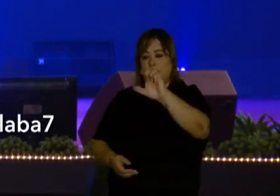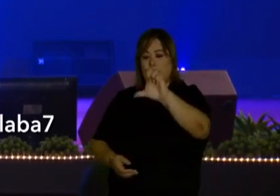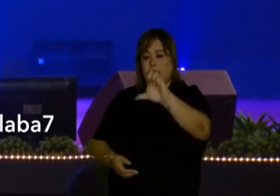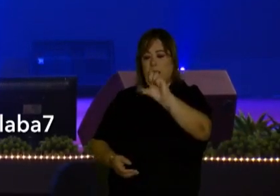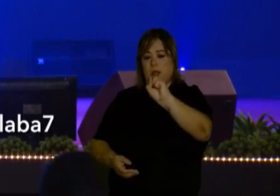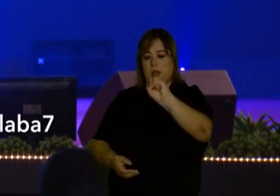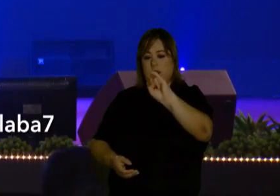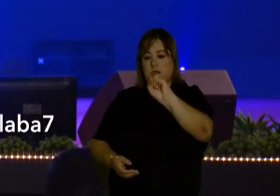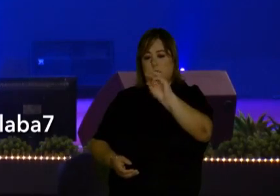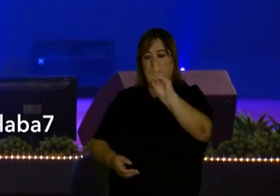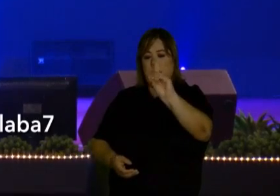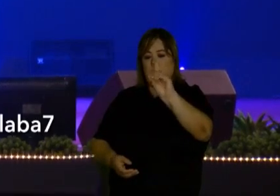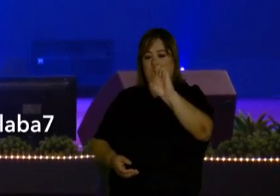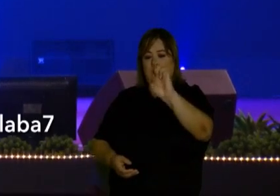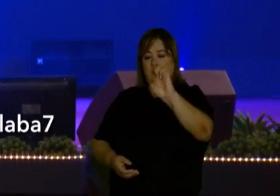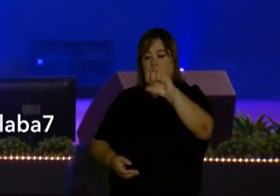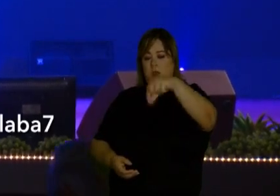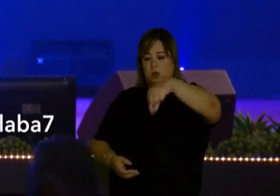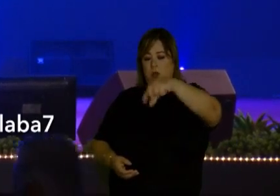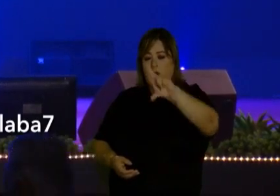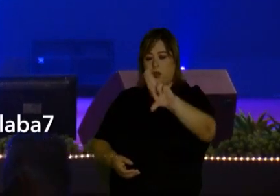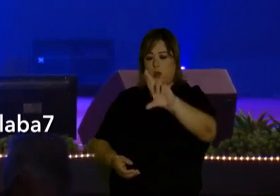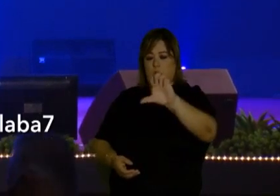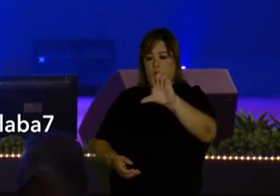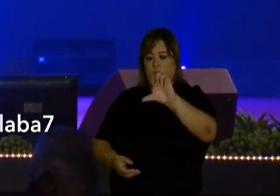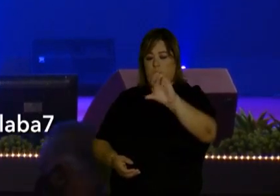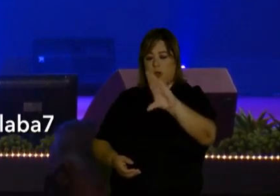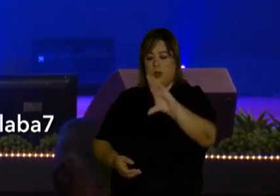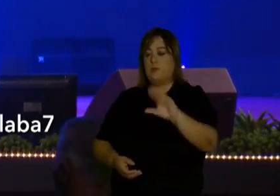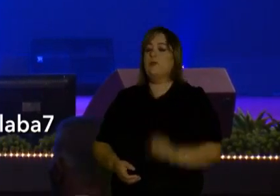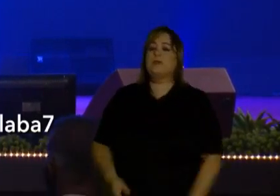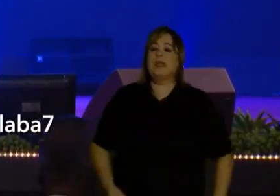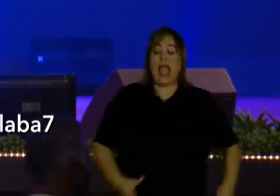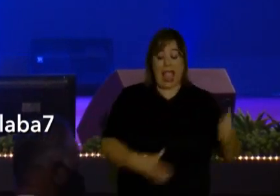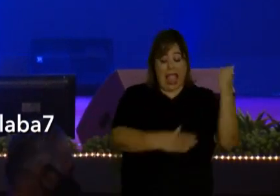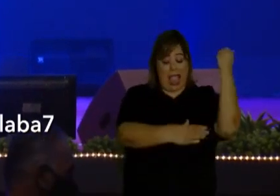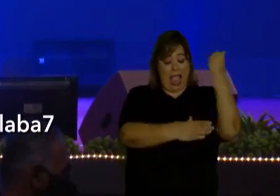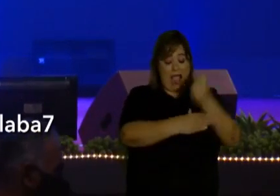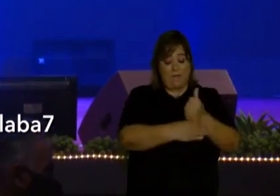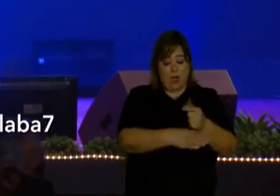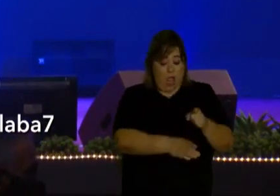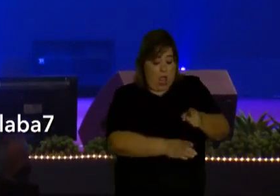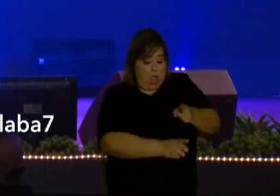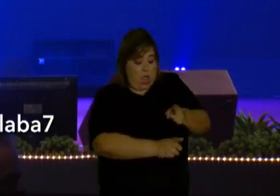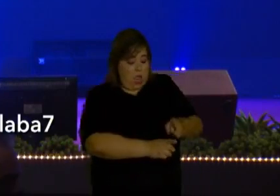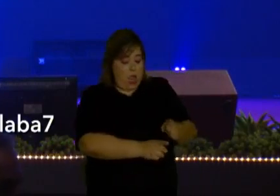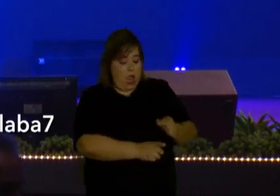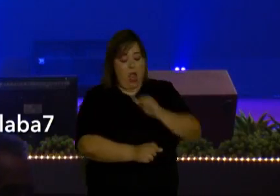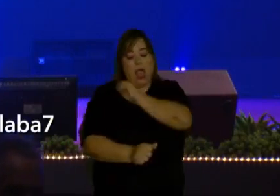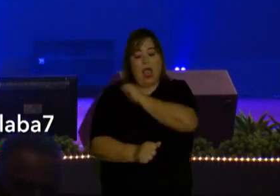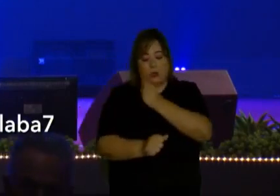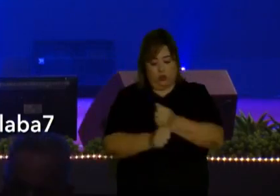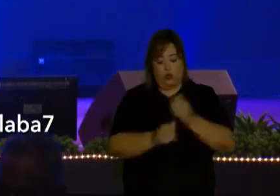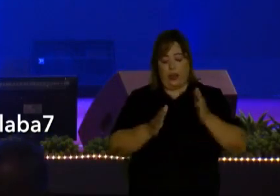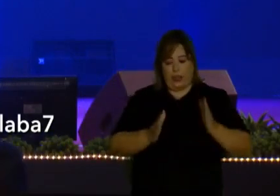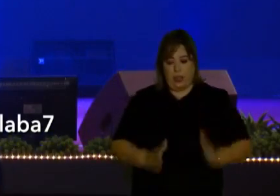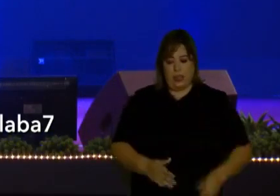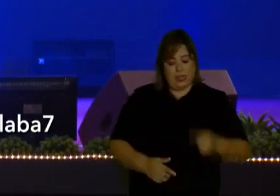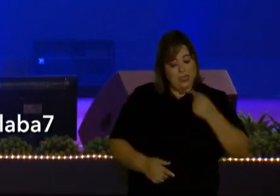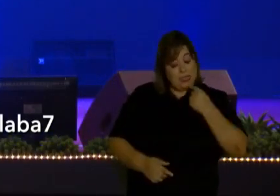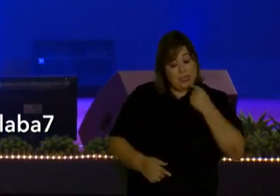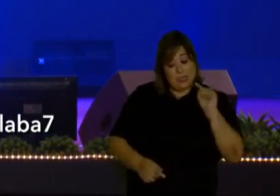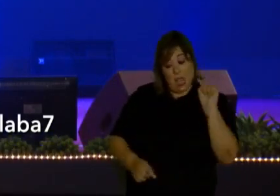sacerdote simultáneamente. Y Abraham, que era un hombre de autoridad, entendió que